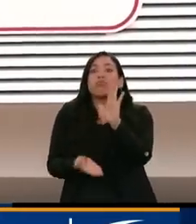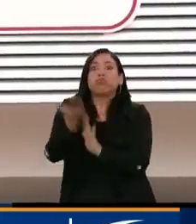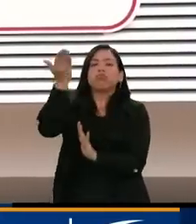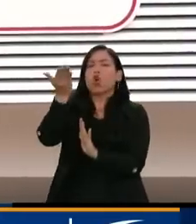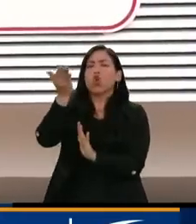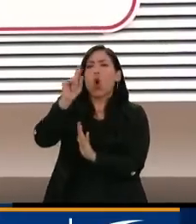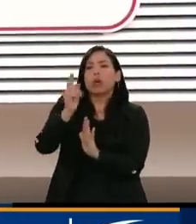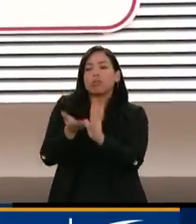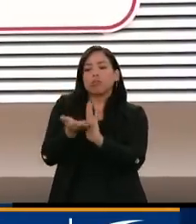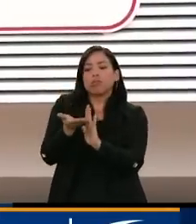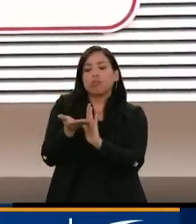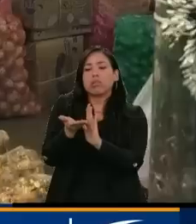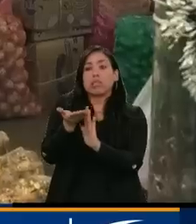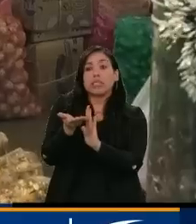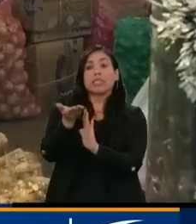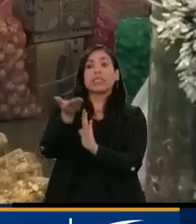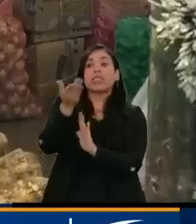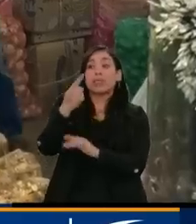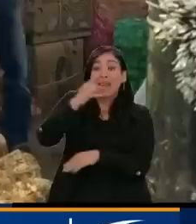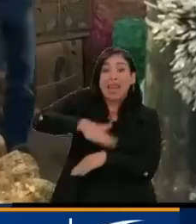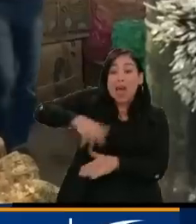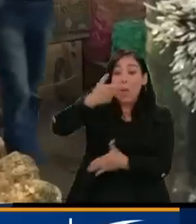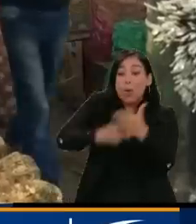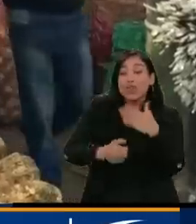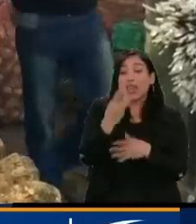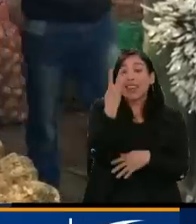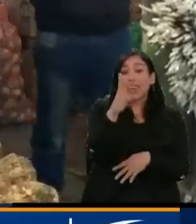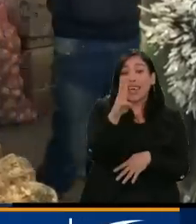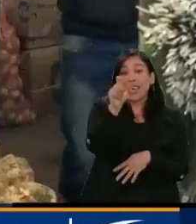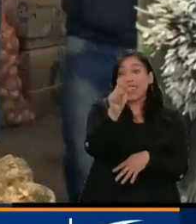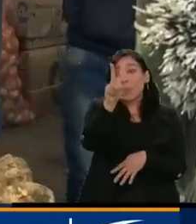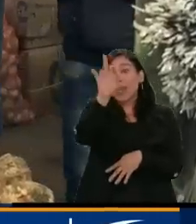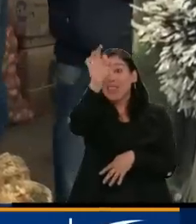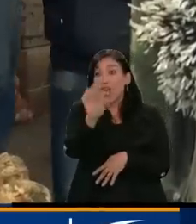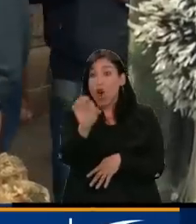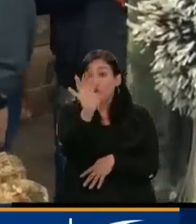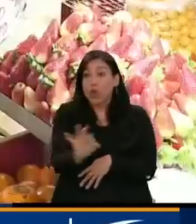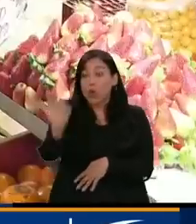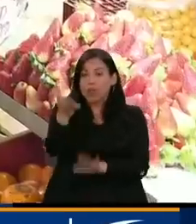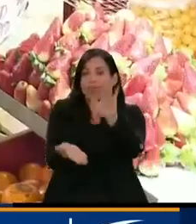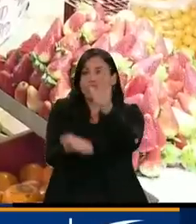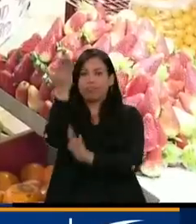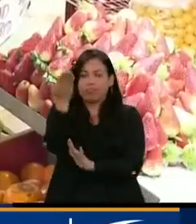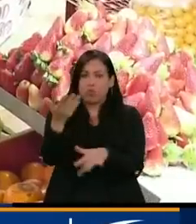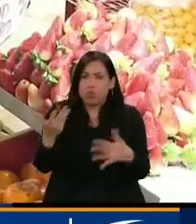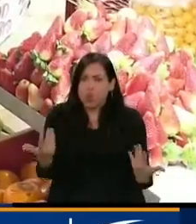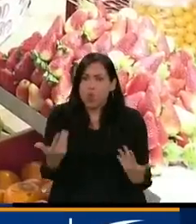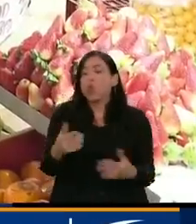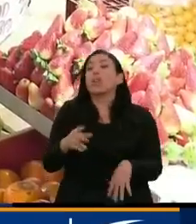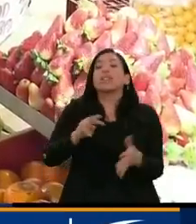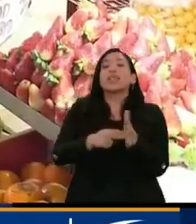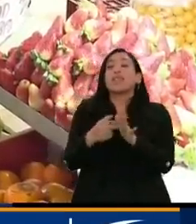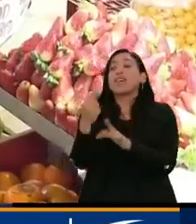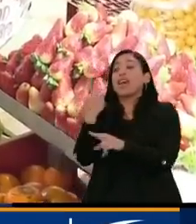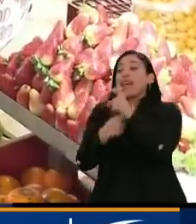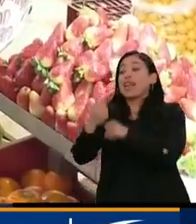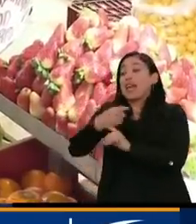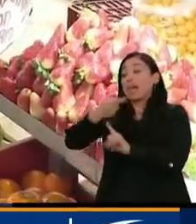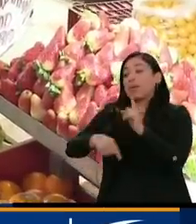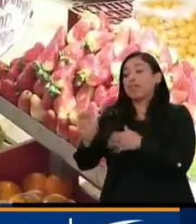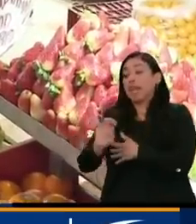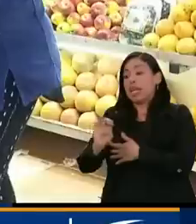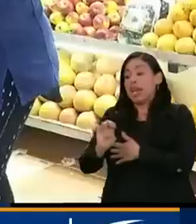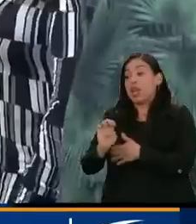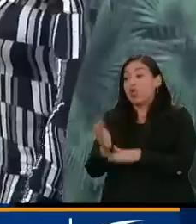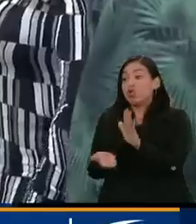velocidad. La inflación en la que estamos en este momento del 13.28, que es solamente 0.03 más alta que la de enero, lo